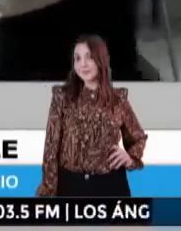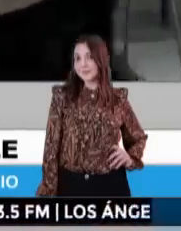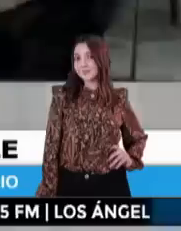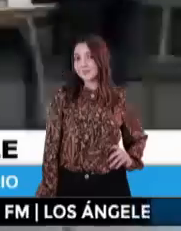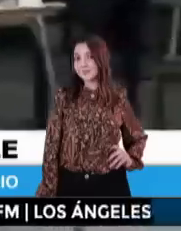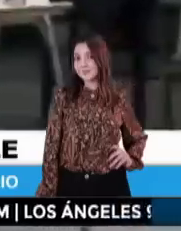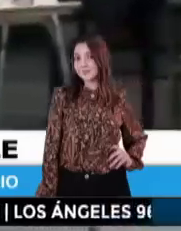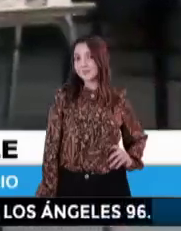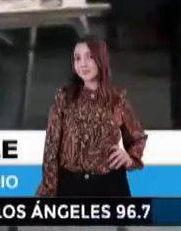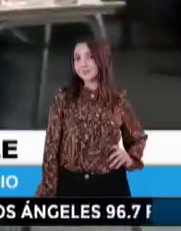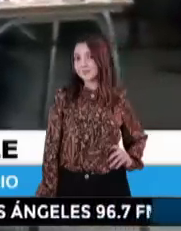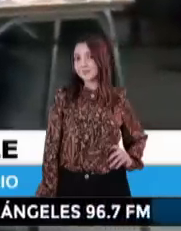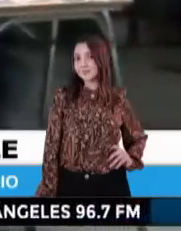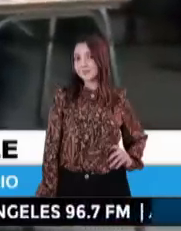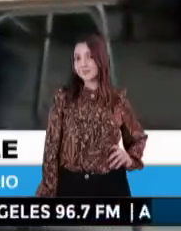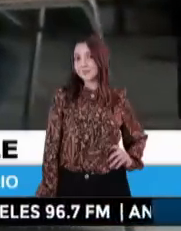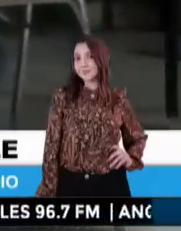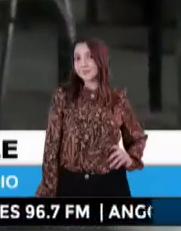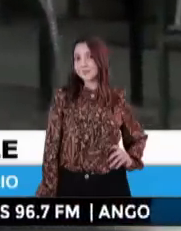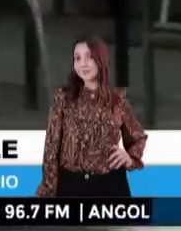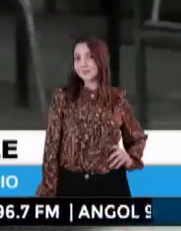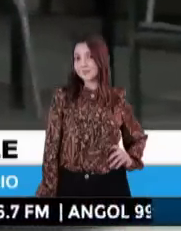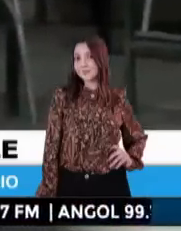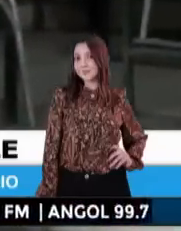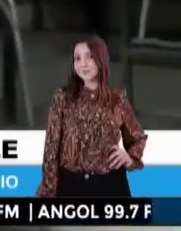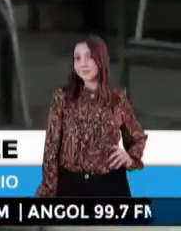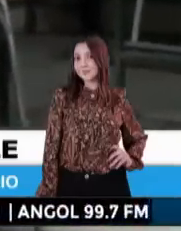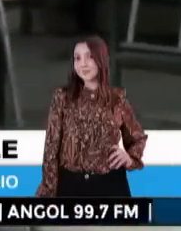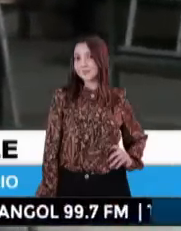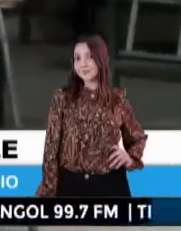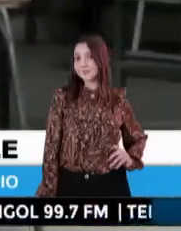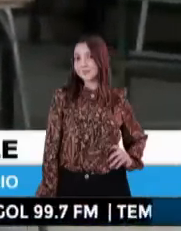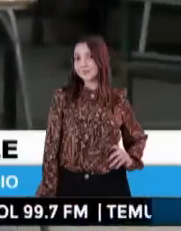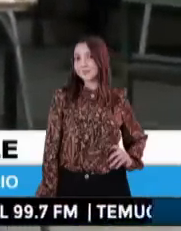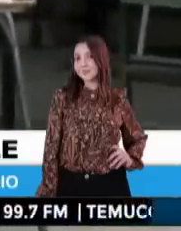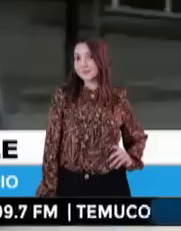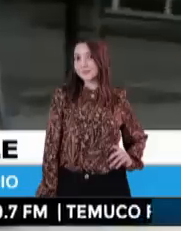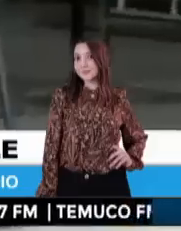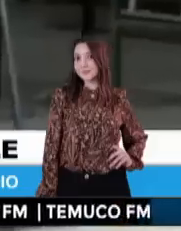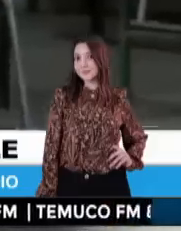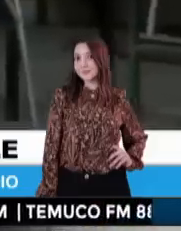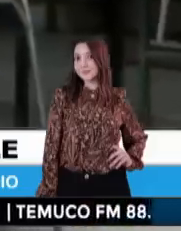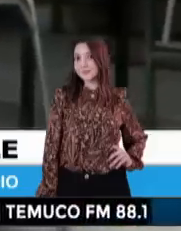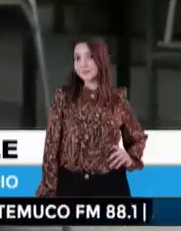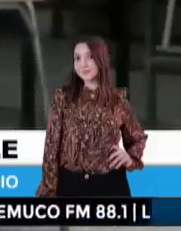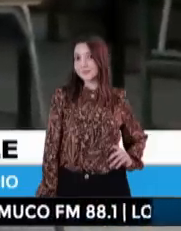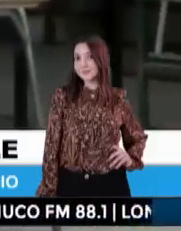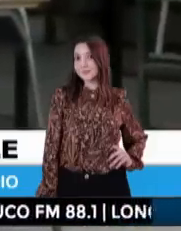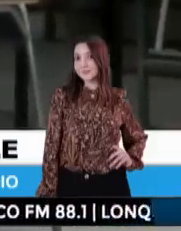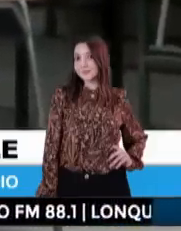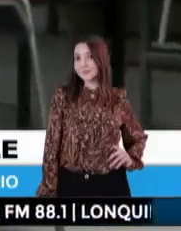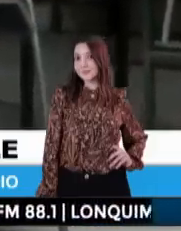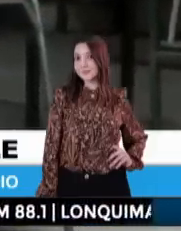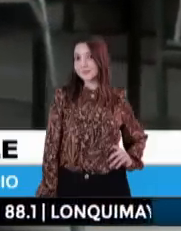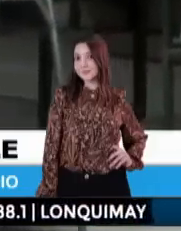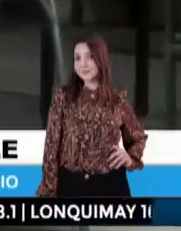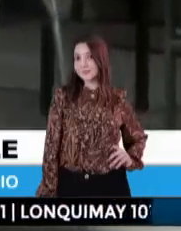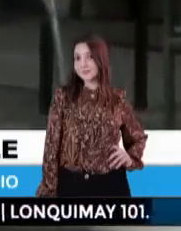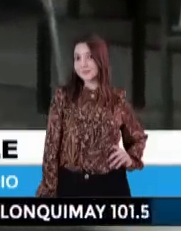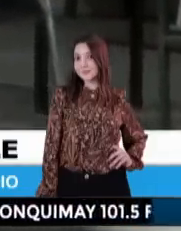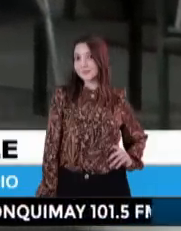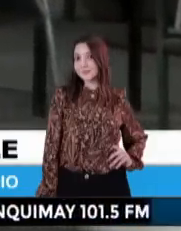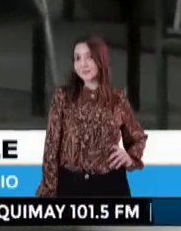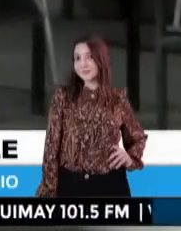incluso de la derecha decían, esto es un llamado al rechazo y yo espero que, tal y como lo hizo el expresidente Lagos, se sumen